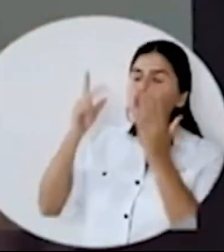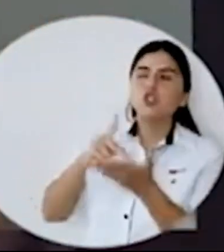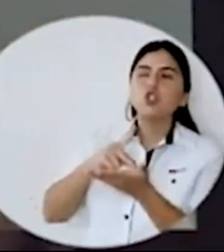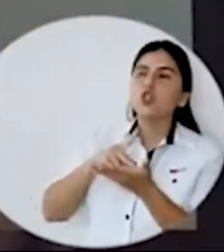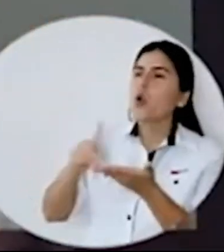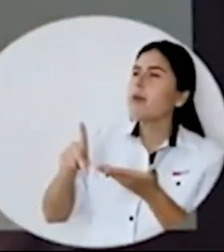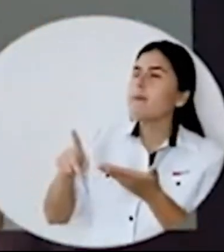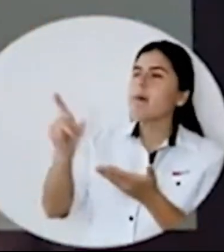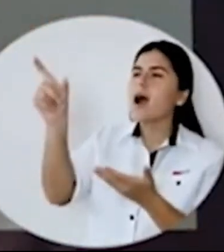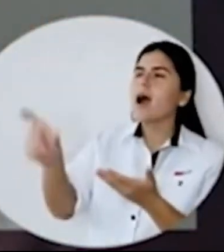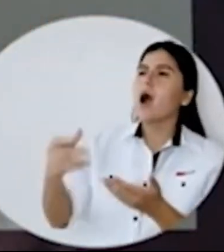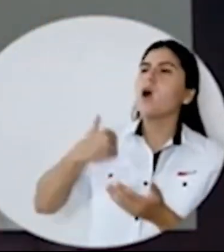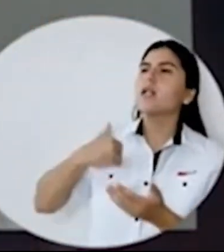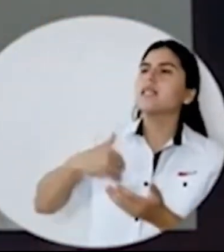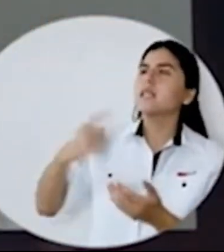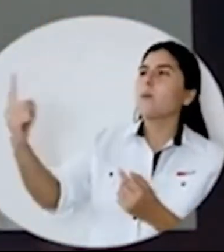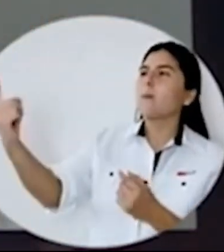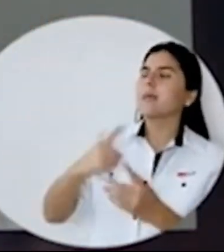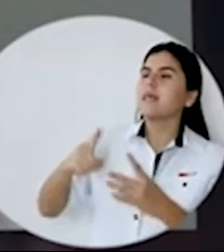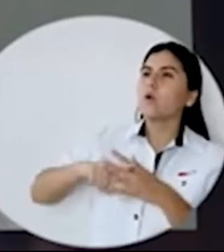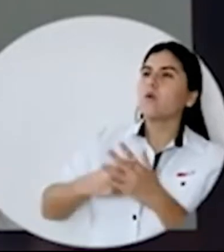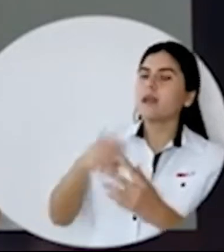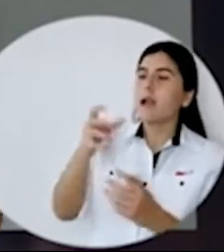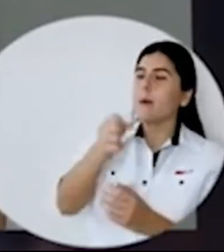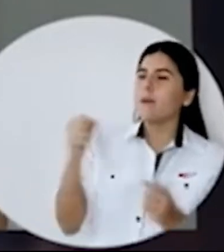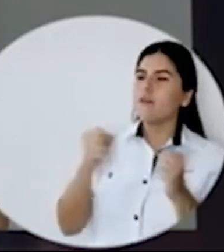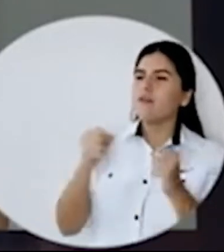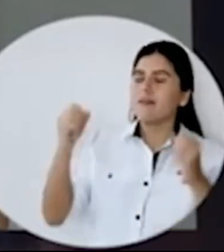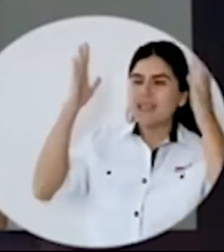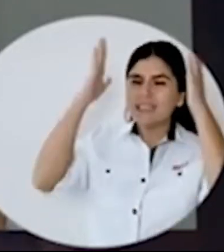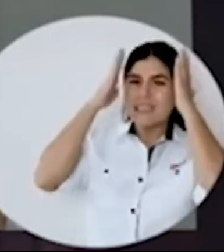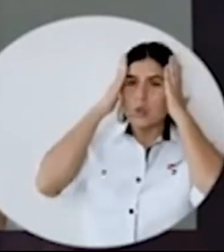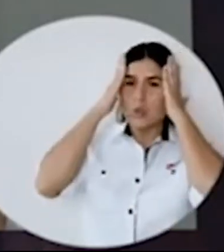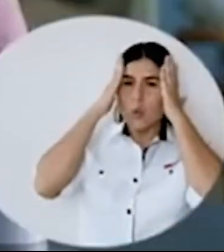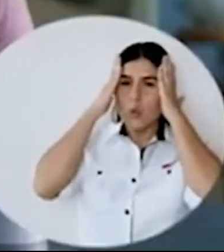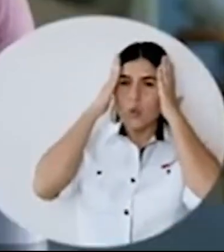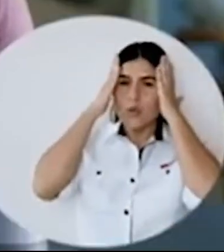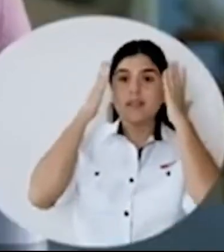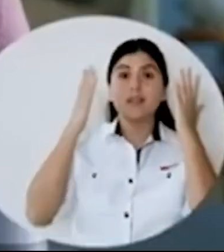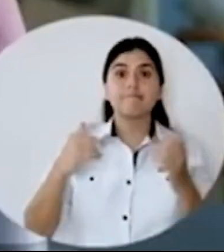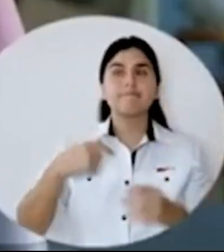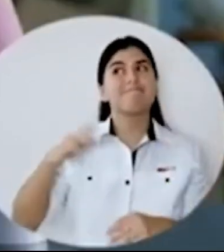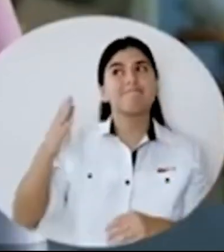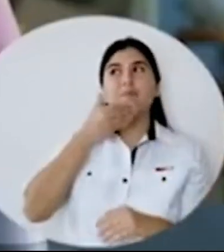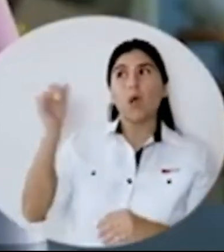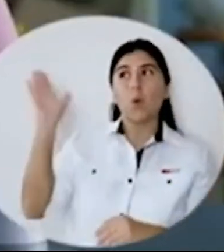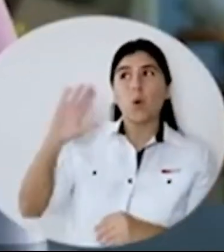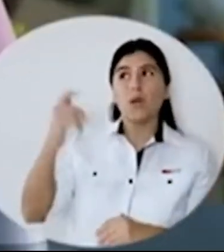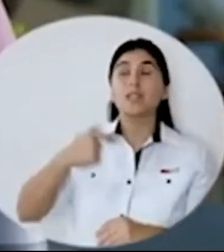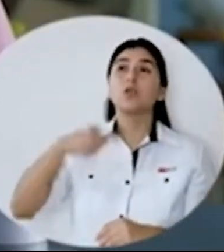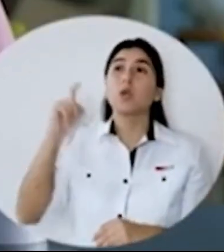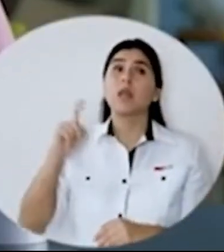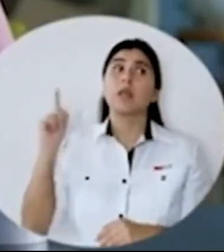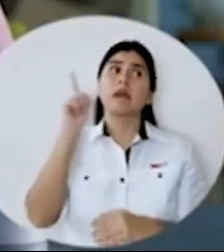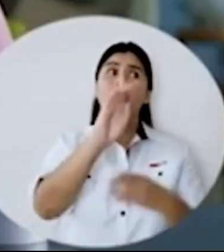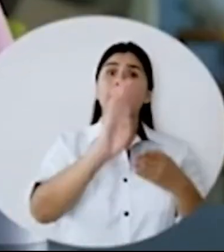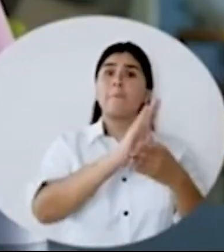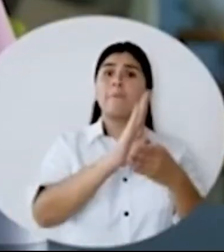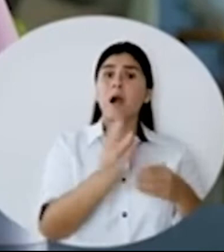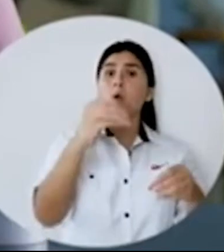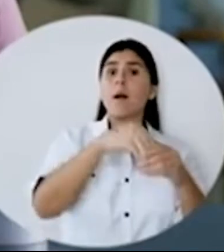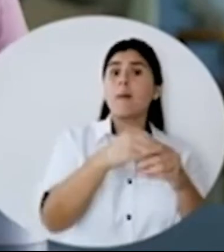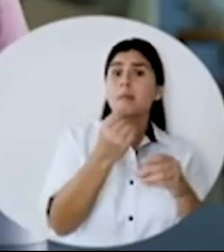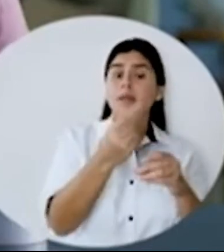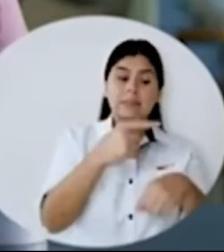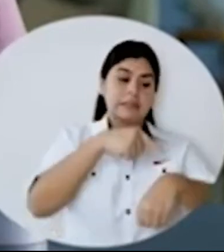cierto, yo no le he pagado al señor que me arregló la nevera. Ay, qué torta. No, mejor las dejo porque tengo que ir a hacer ese depósito y me cierran